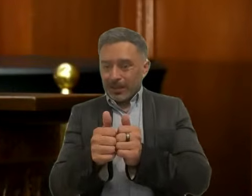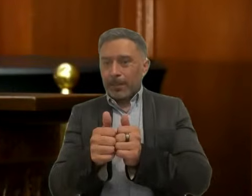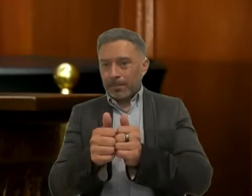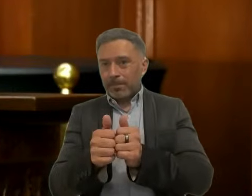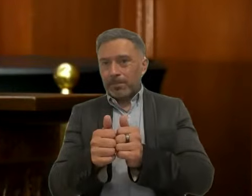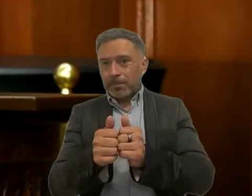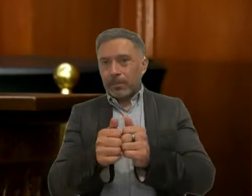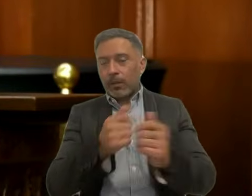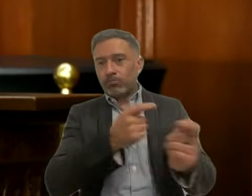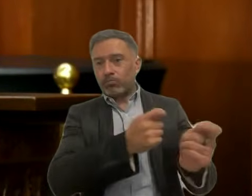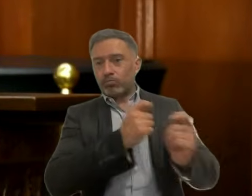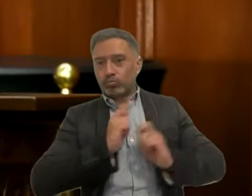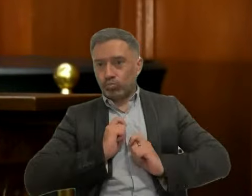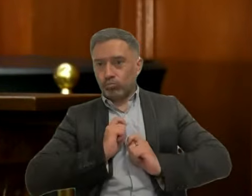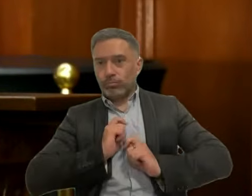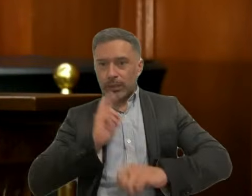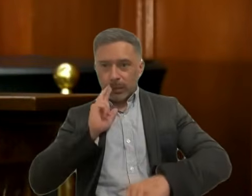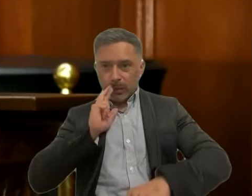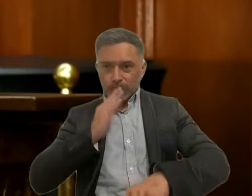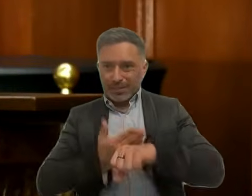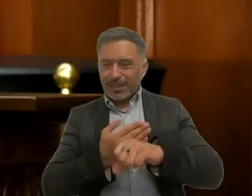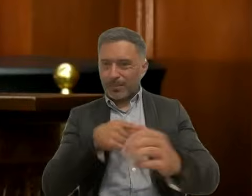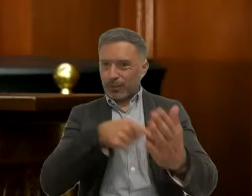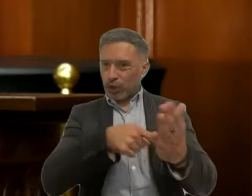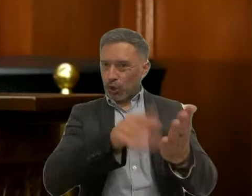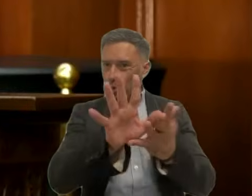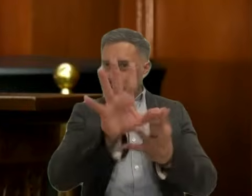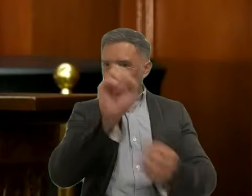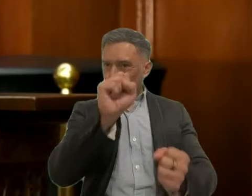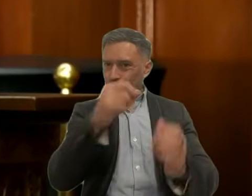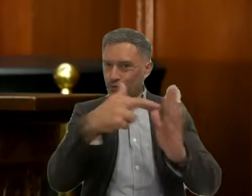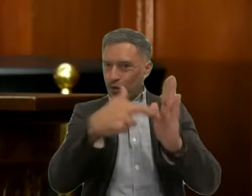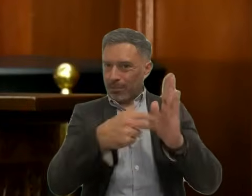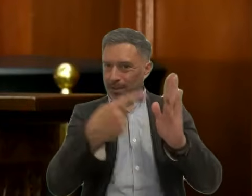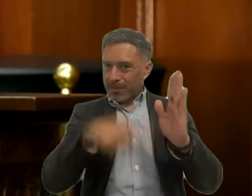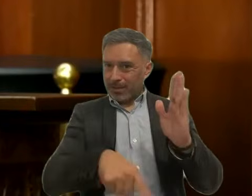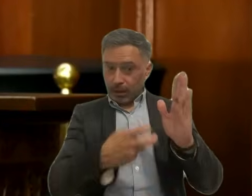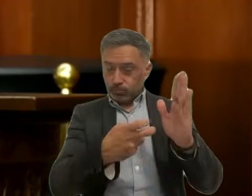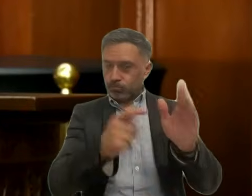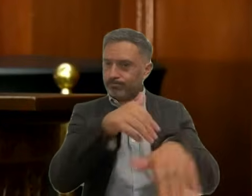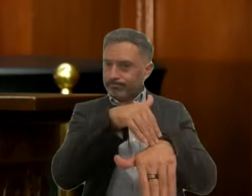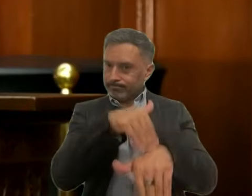sido conferida y con base en la normativa constitucional,